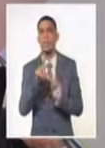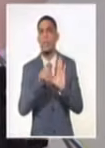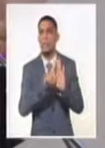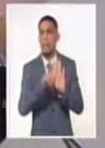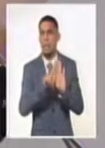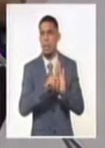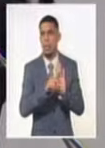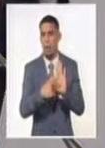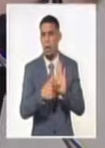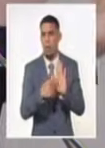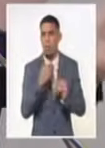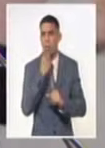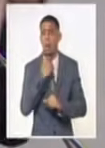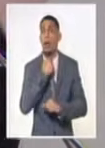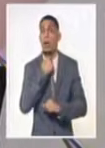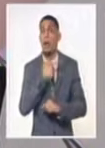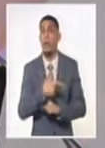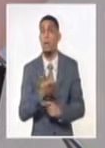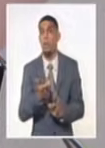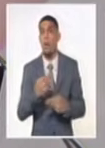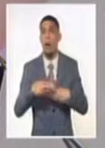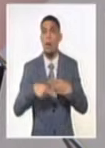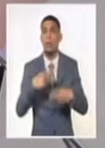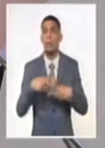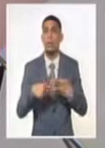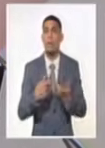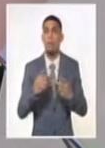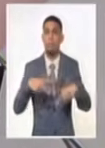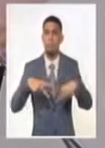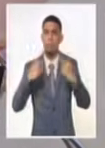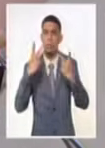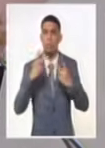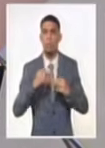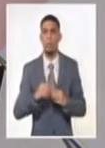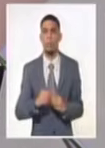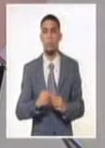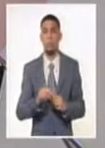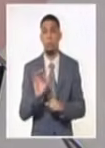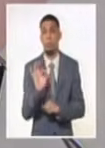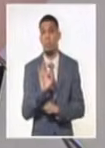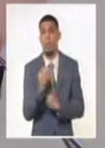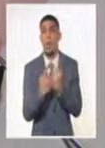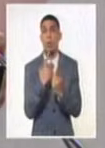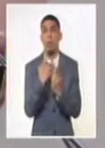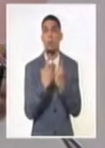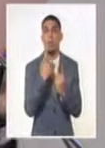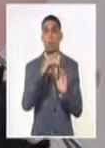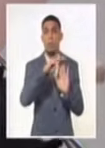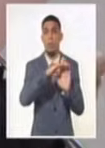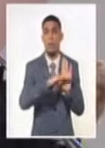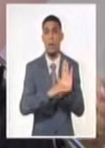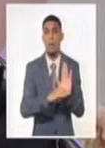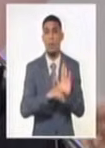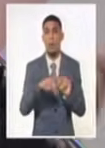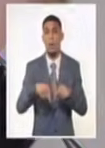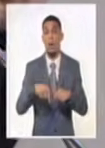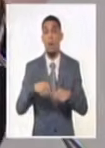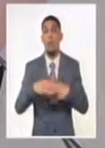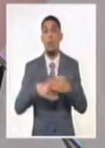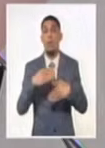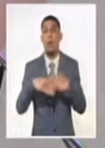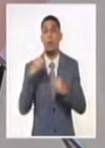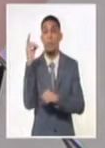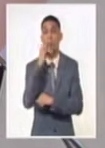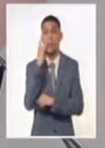regulatorio, por ejemplo, para la realización de ejercicios virtuales, para la extensión de algunos programas que ahora por los problemas de presencialidad no podemos